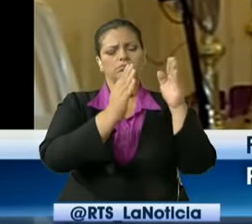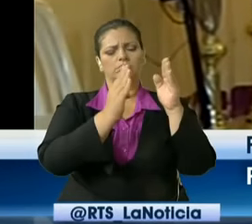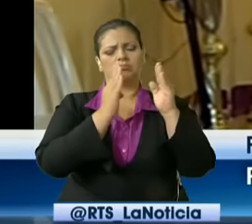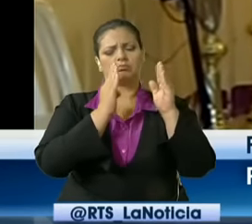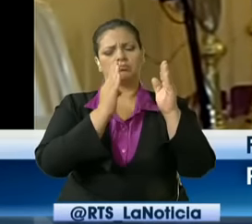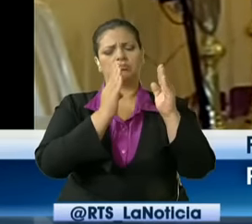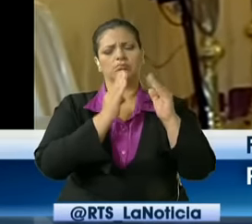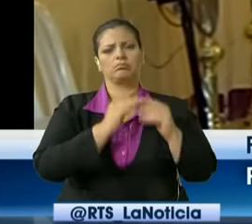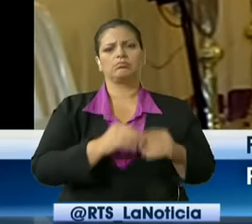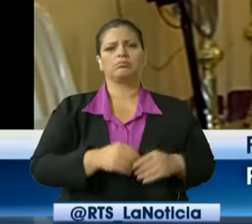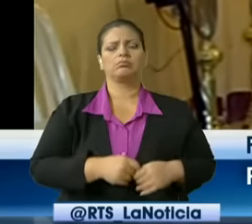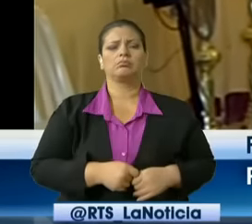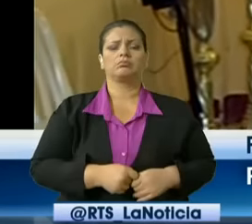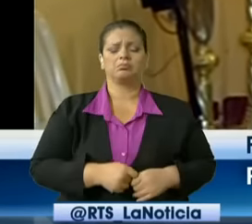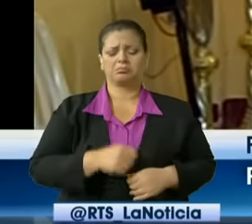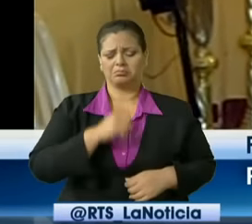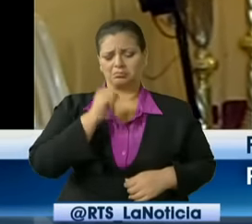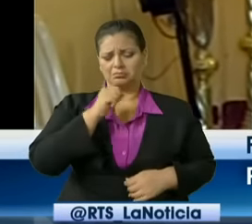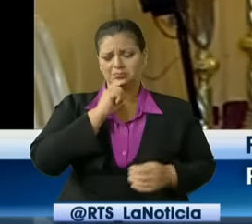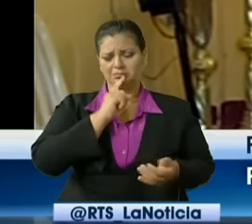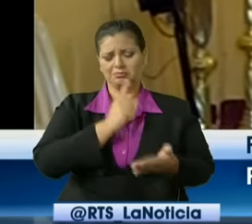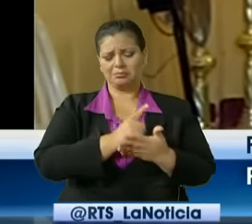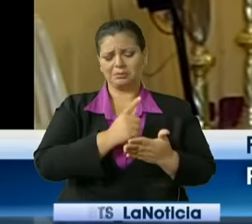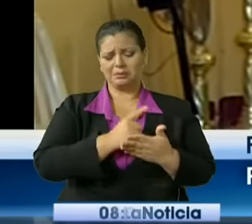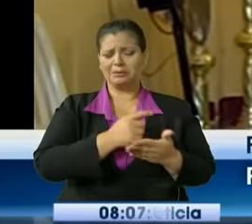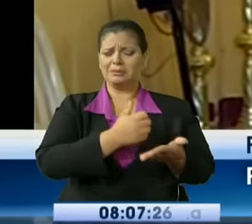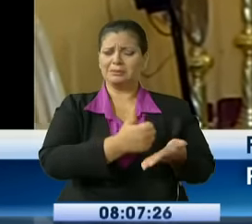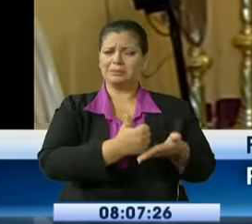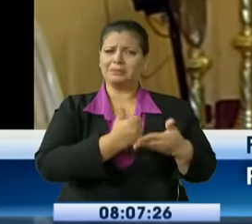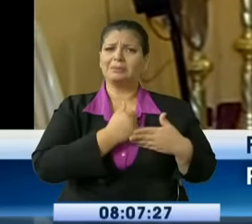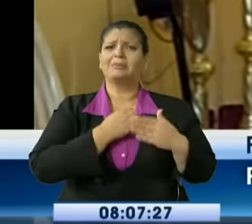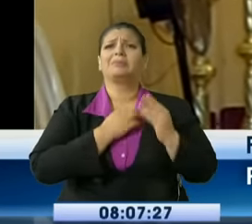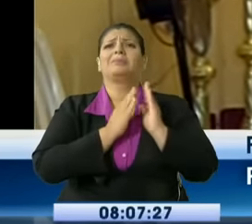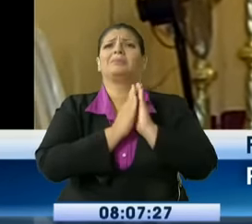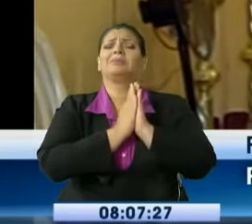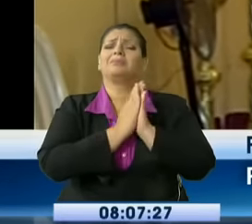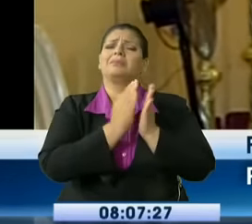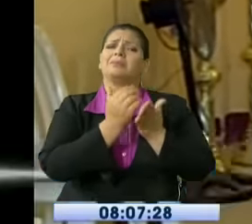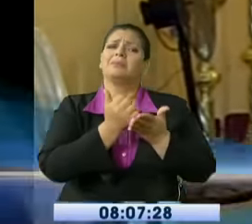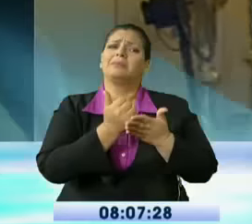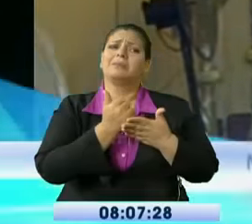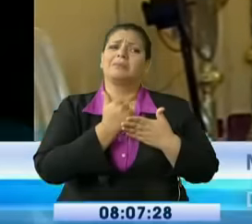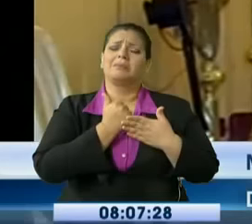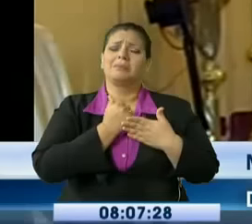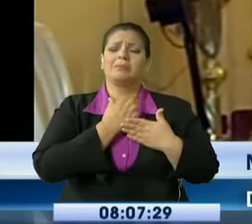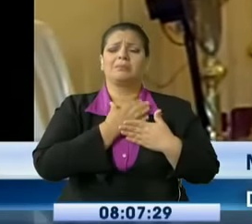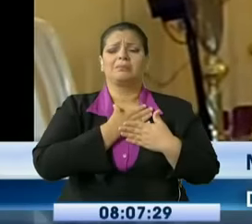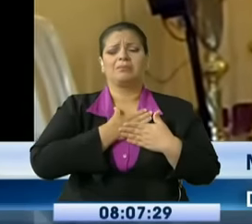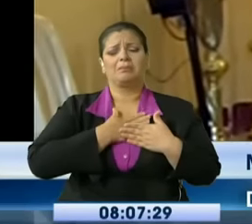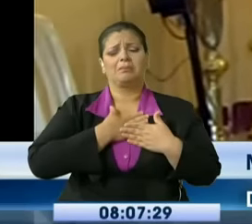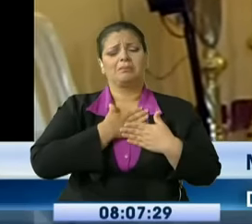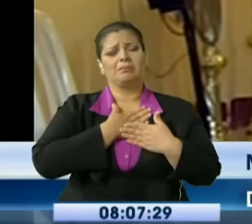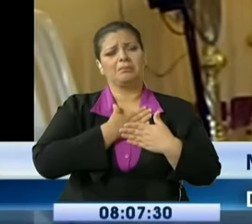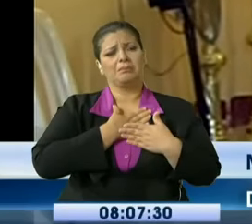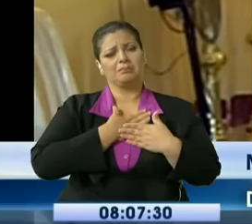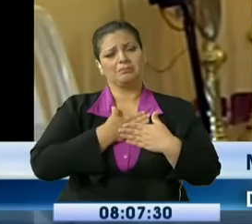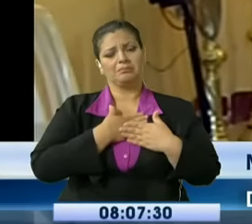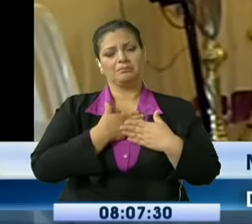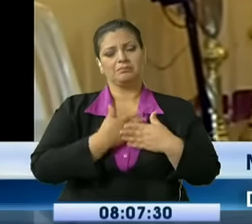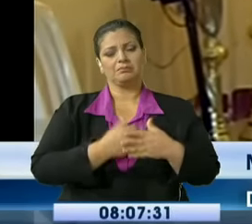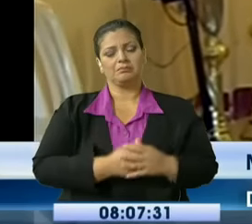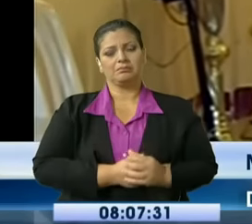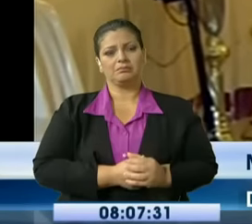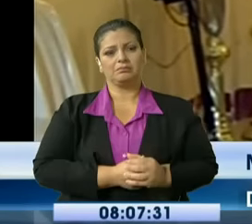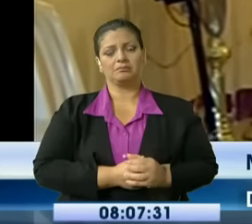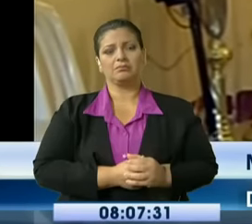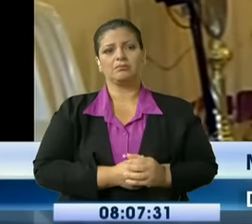están ayudando bastante. Yo lo único que le pido ayuda es que hay una casa que no la han allanado ayer. Yo fui